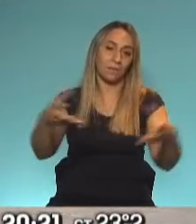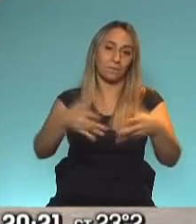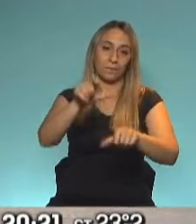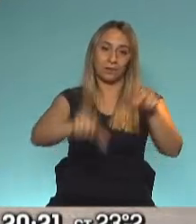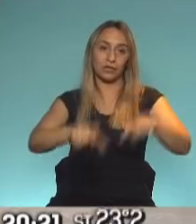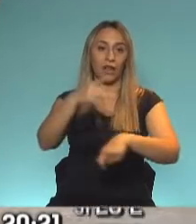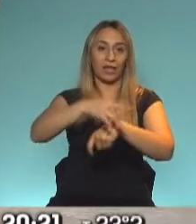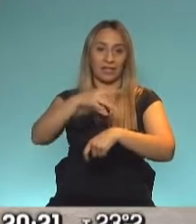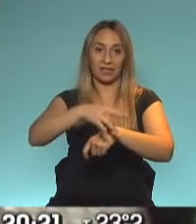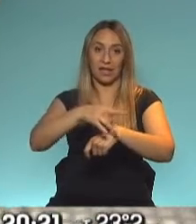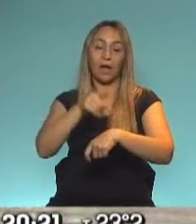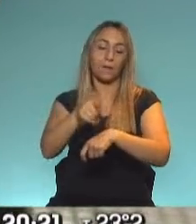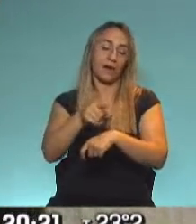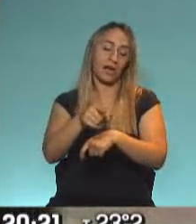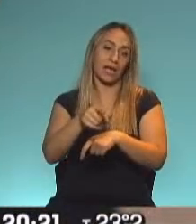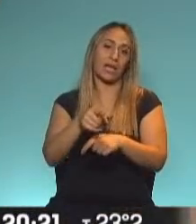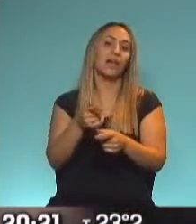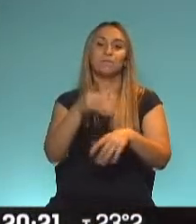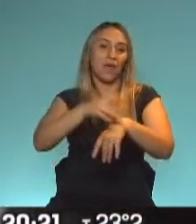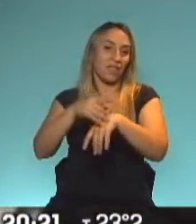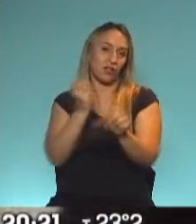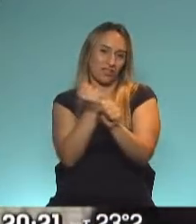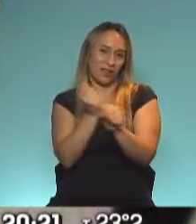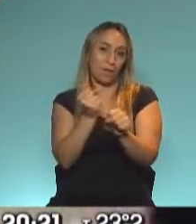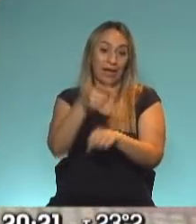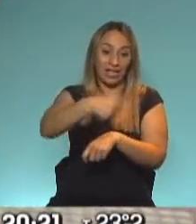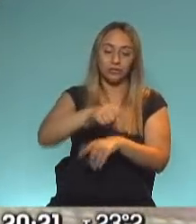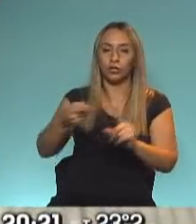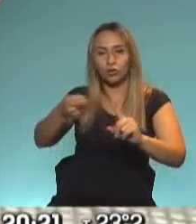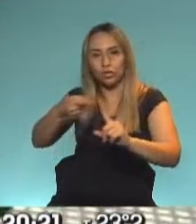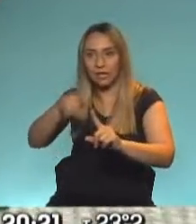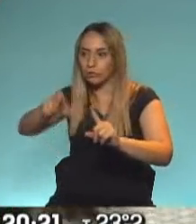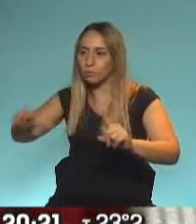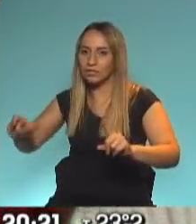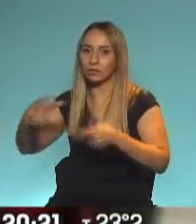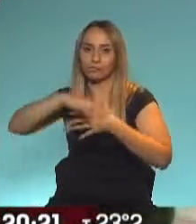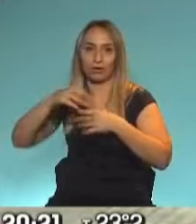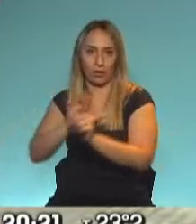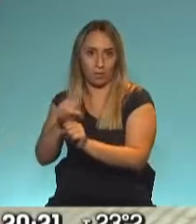más en riesgo a la hora de tomar contacto con aquellos contagiados de COVID-19.